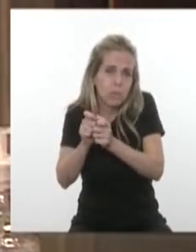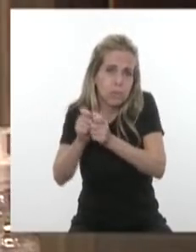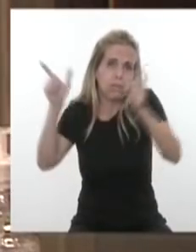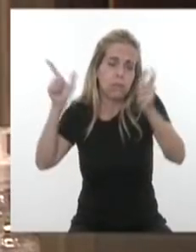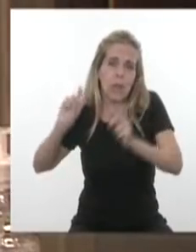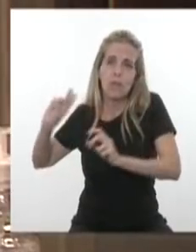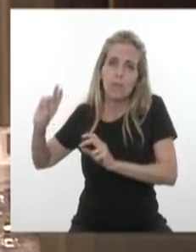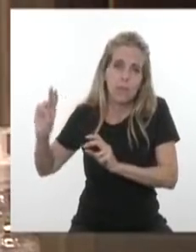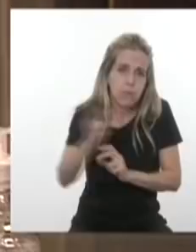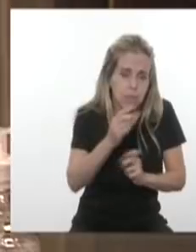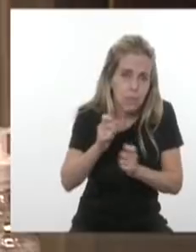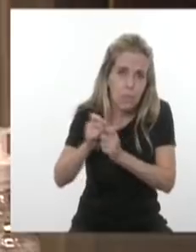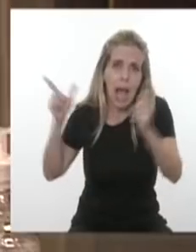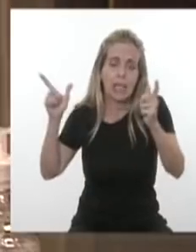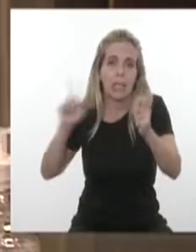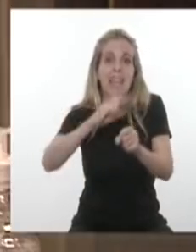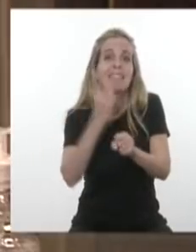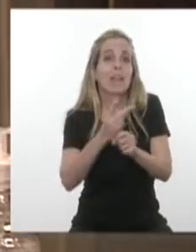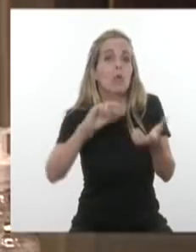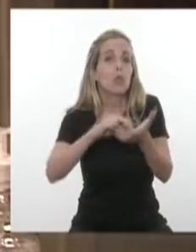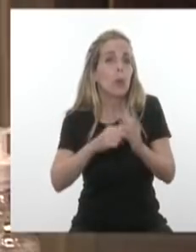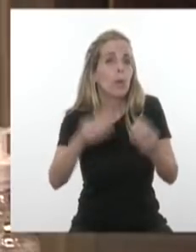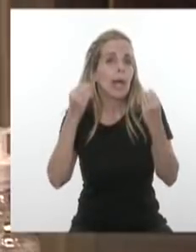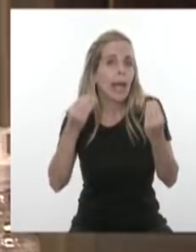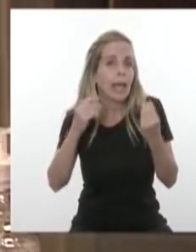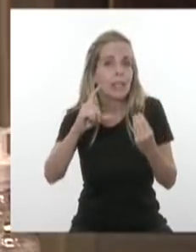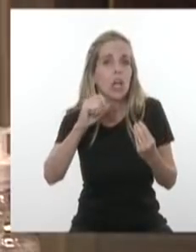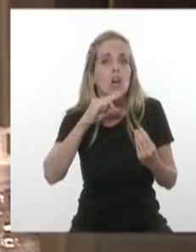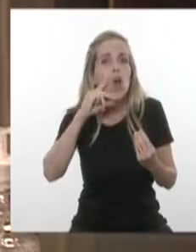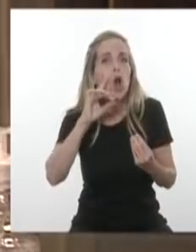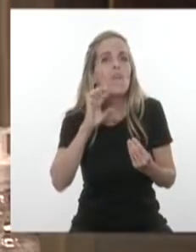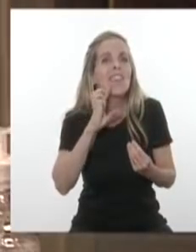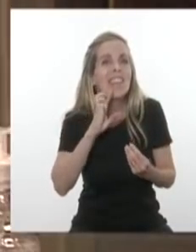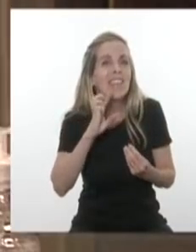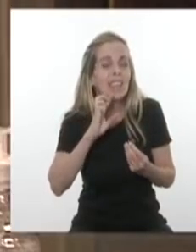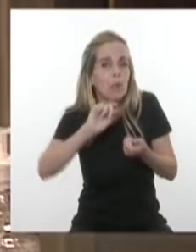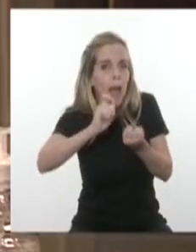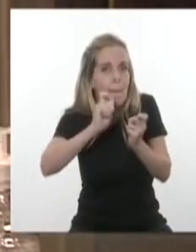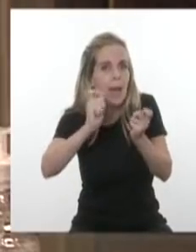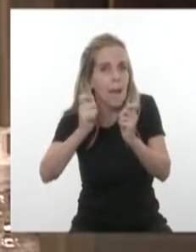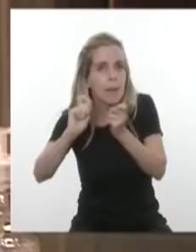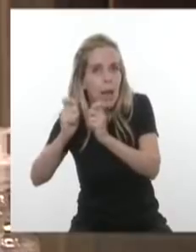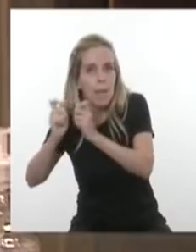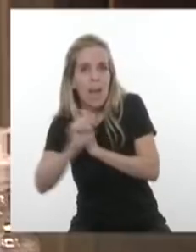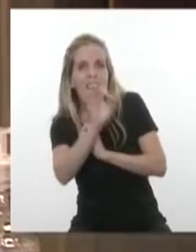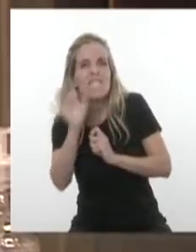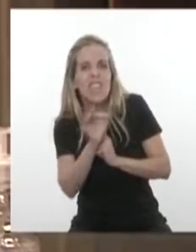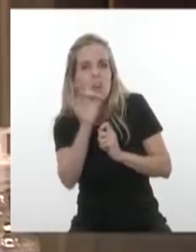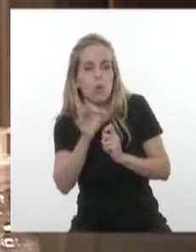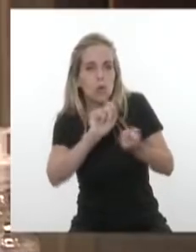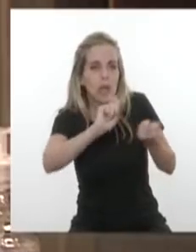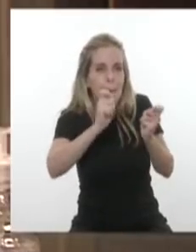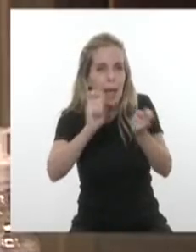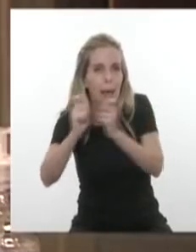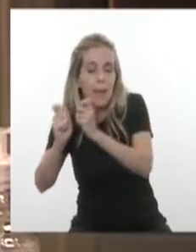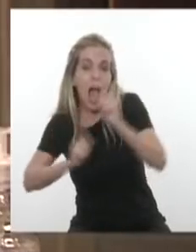el segundo problema es que el comida ha tenido mutaciones y nuevas variantes algunas de las cuales son